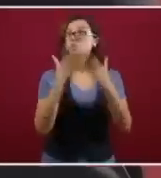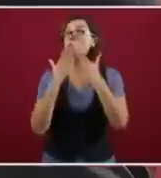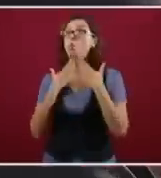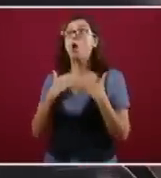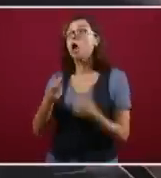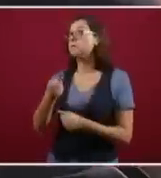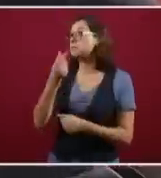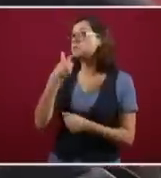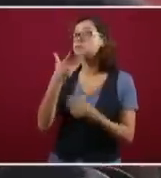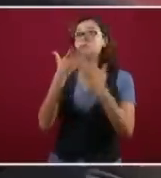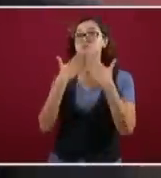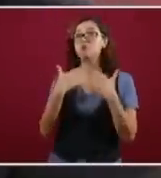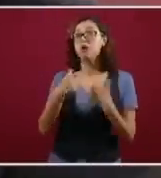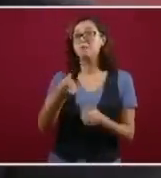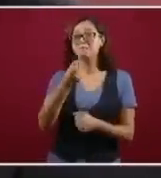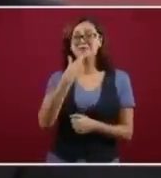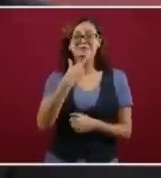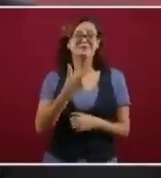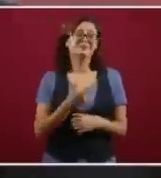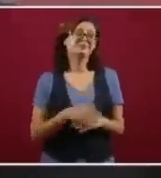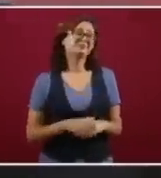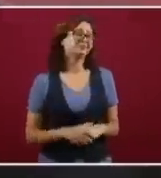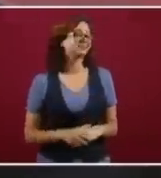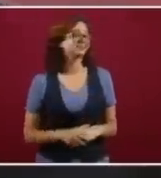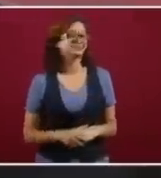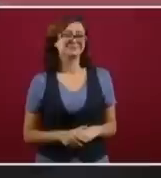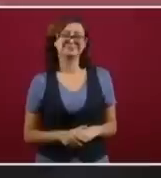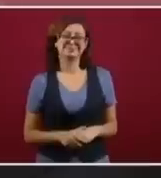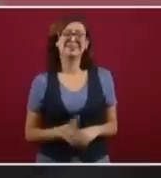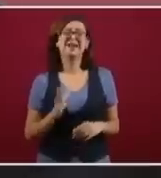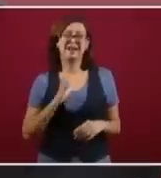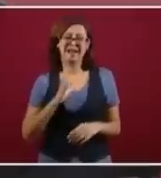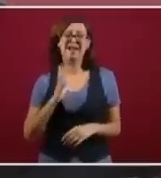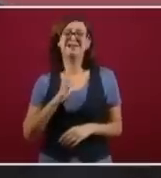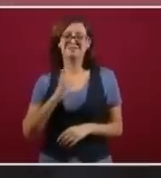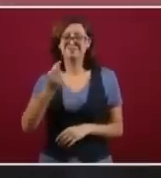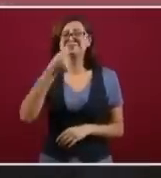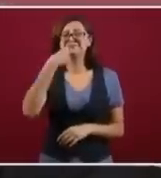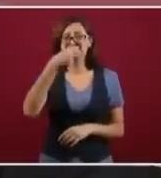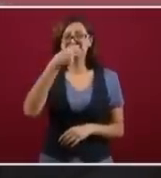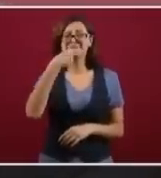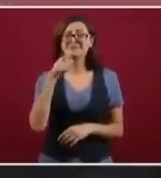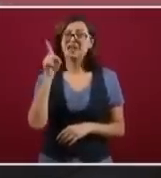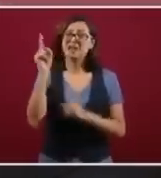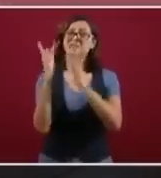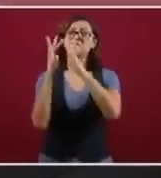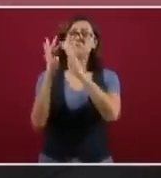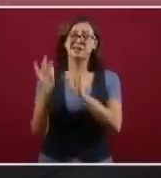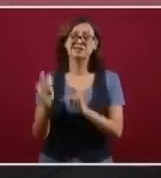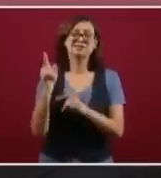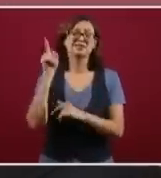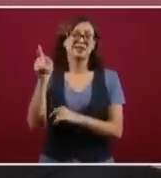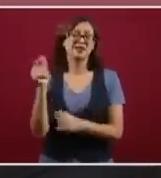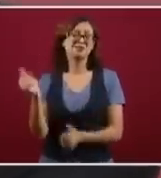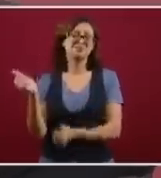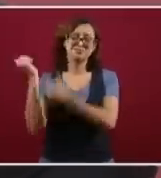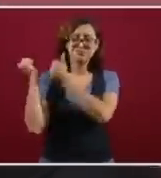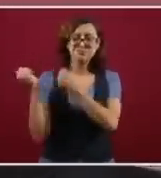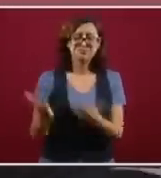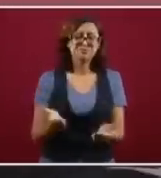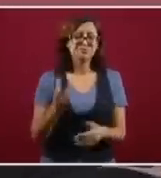medicinas, pues ya se trajeron los medicamentos de Francia y